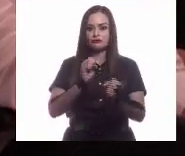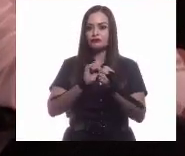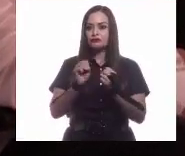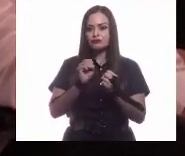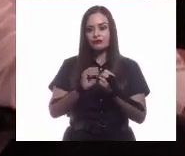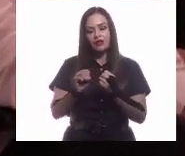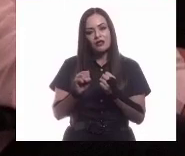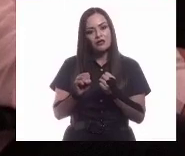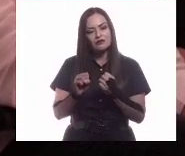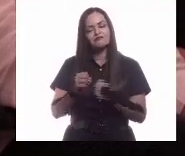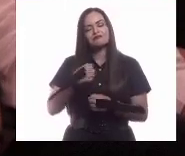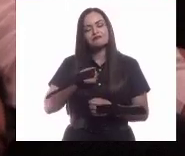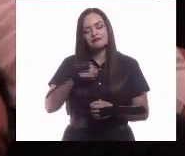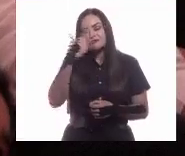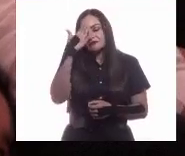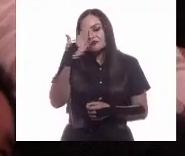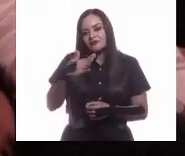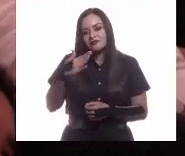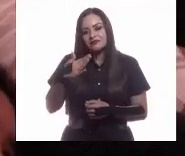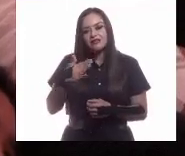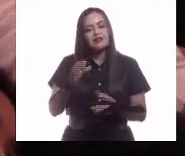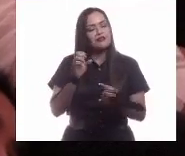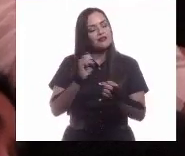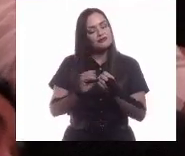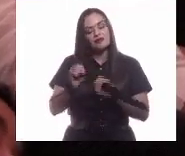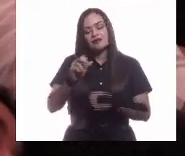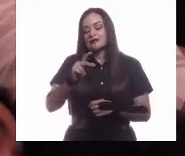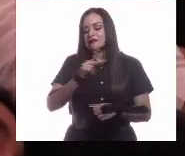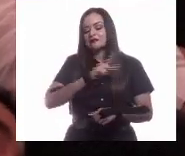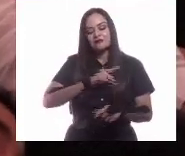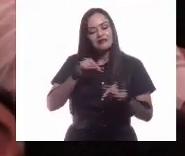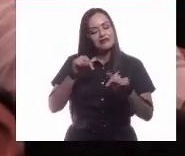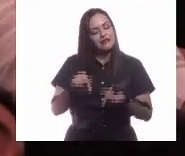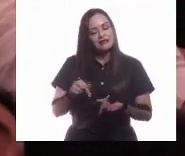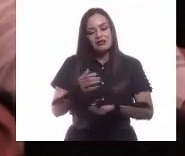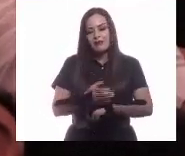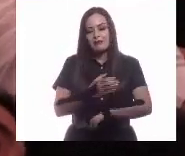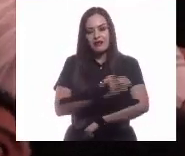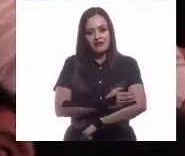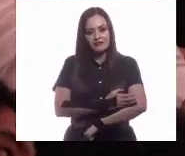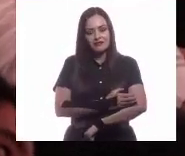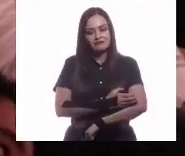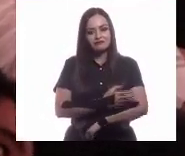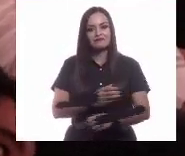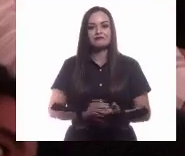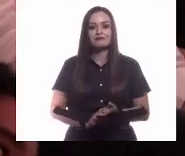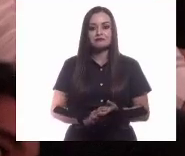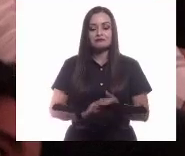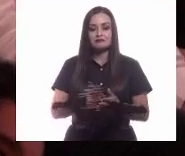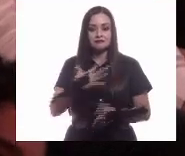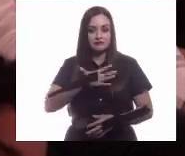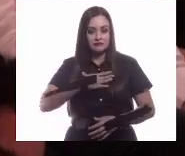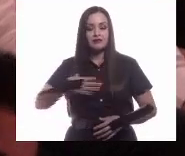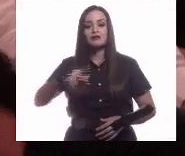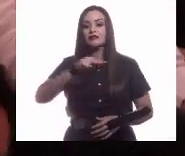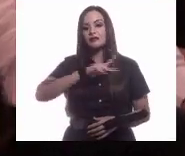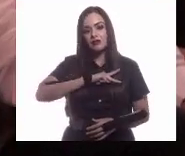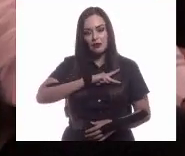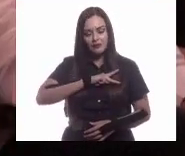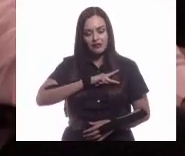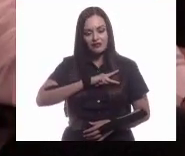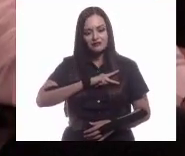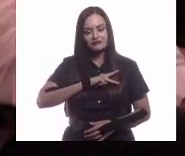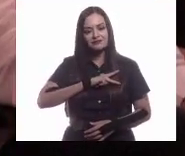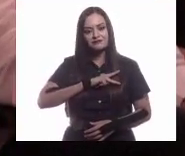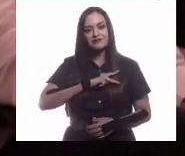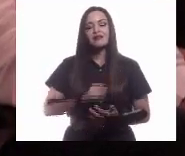en ausencia, pero sé que están hoy aquí con nosotros. Y bueno, Carlos, mi hijo, gracias hijo por estar aquí.